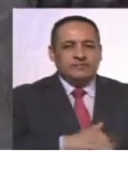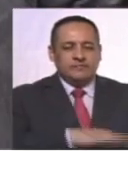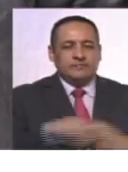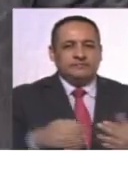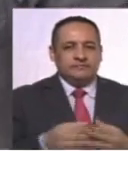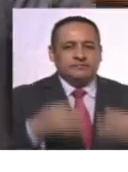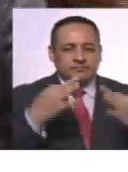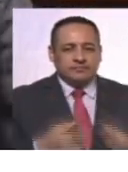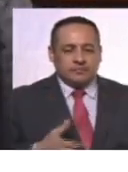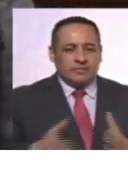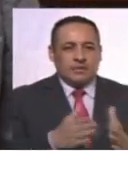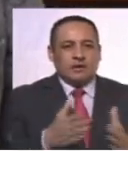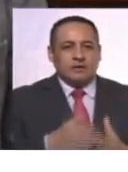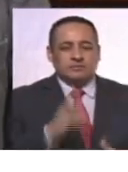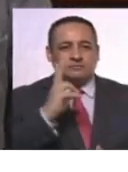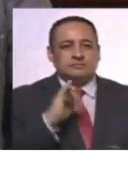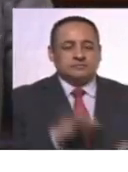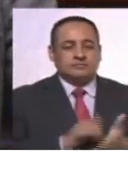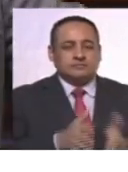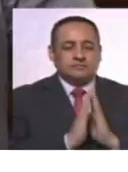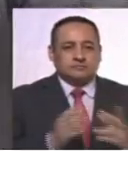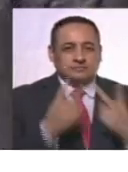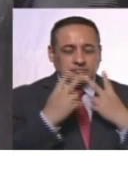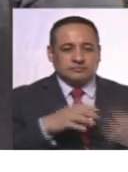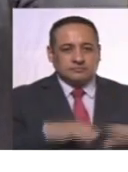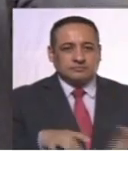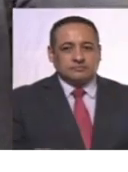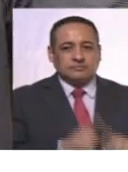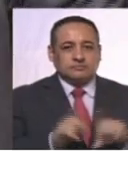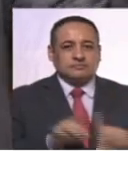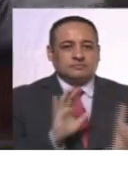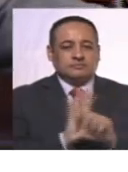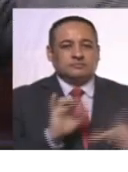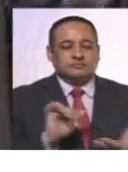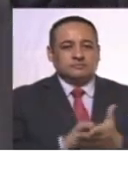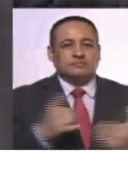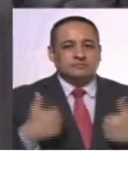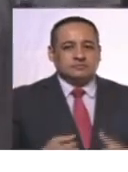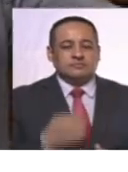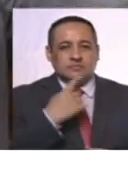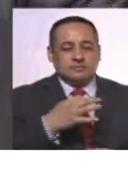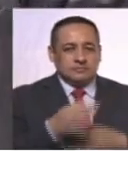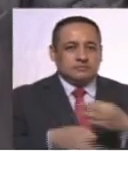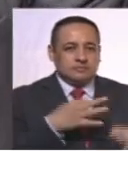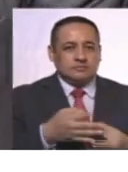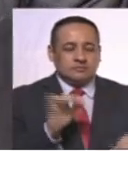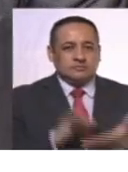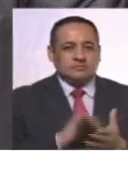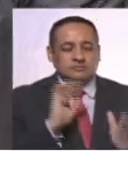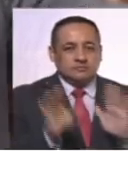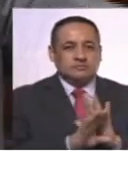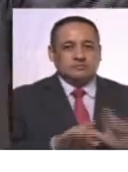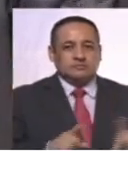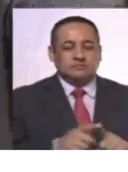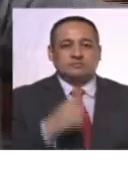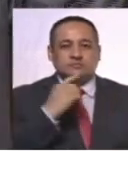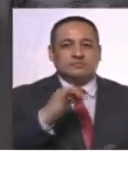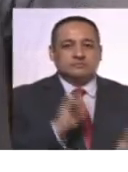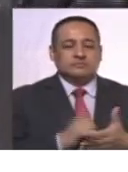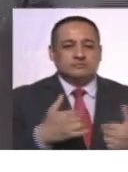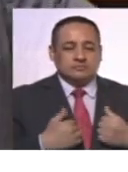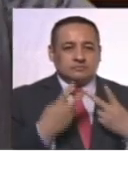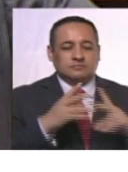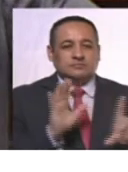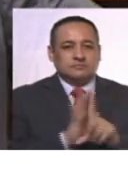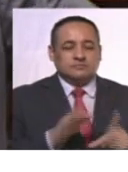la corriente de lo que el profesor está exigiendo, lo que están haciendo es que en base a esa ley, ya que dice que según los derechos que tengan en